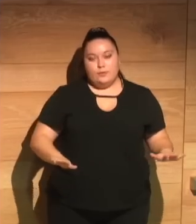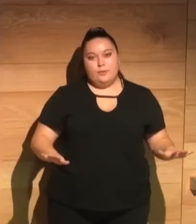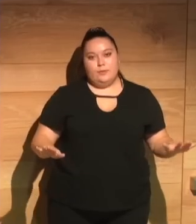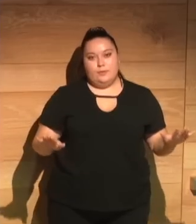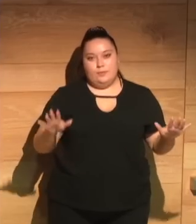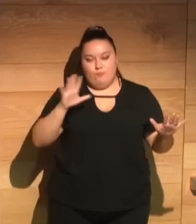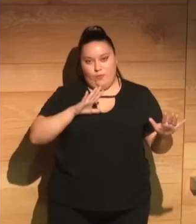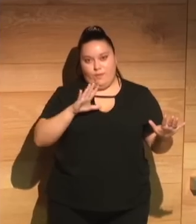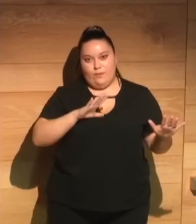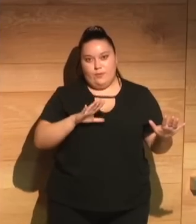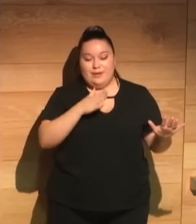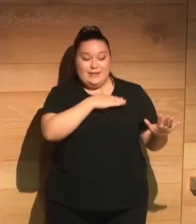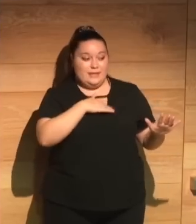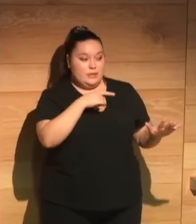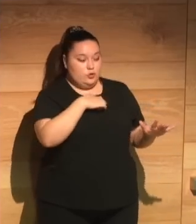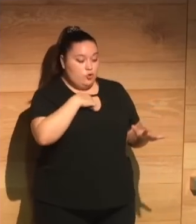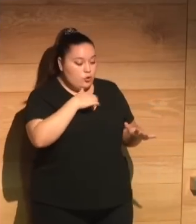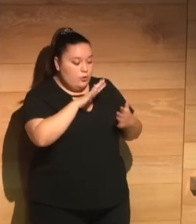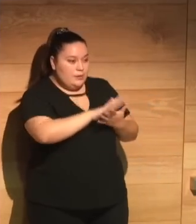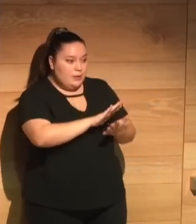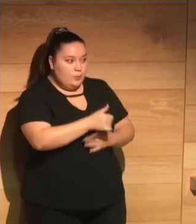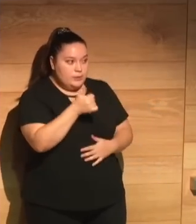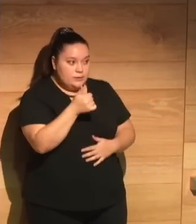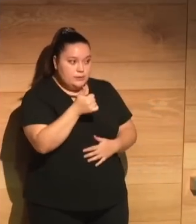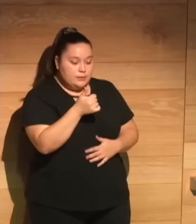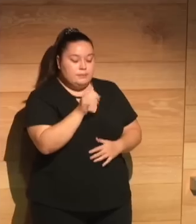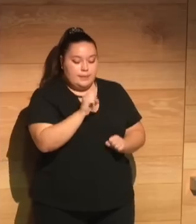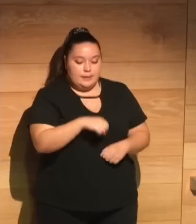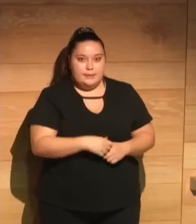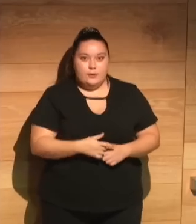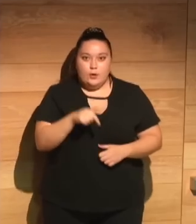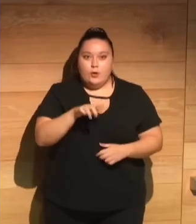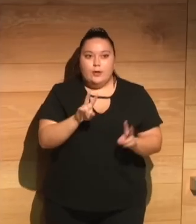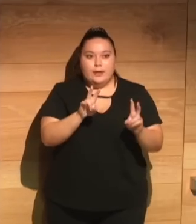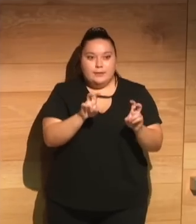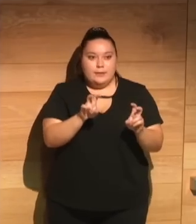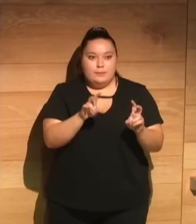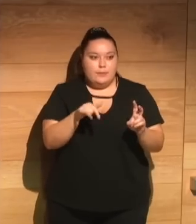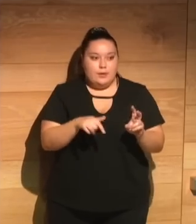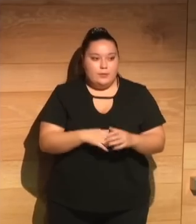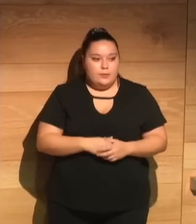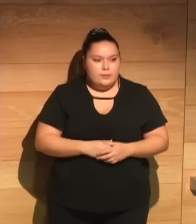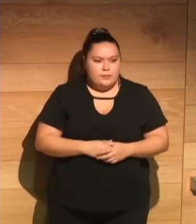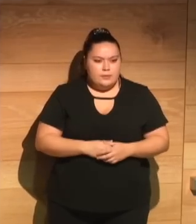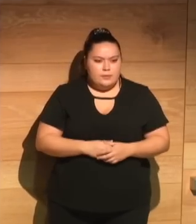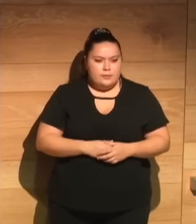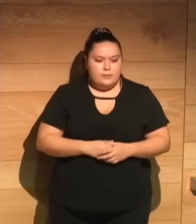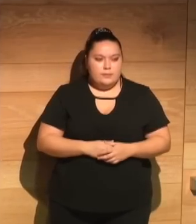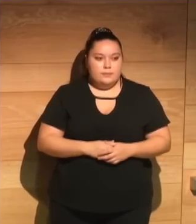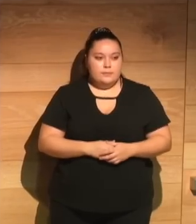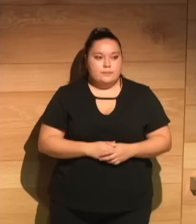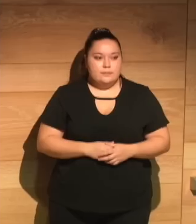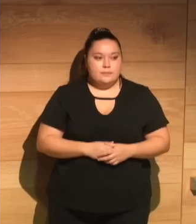intensamente. ¿Queréis que me calme? Un poco. Vale. Oye, el tema de hoy es árido. Yo creo que vamos a acabar todos dormidos. O sea que no te preocupes por eso,